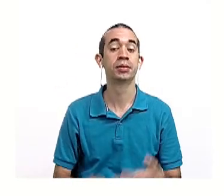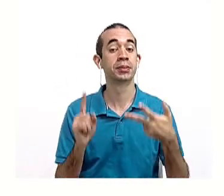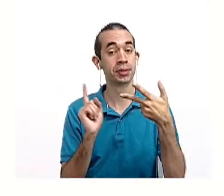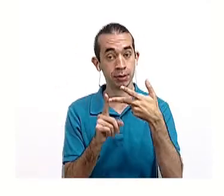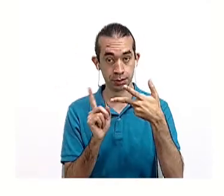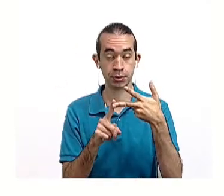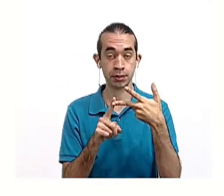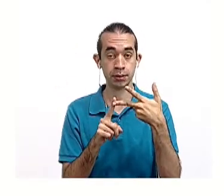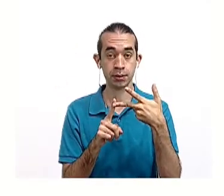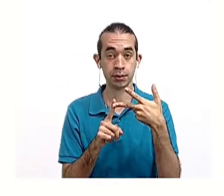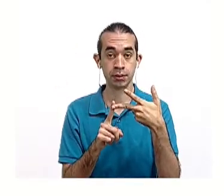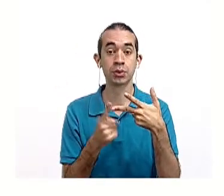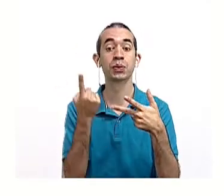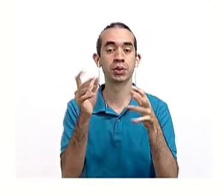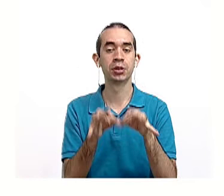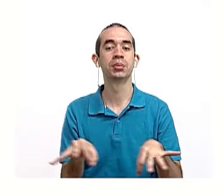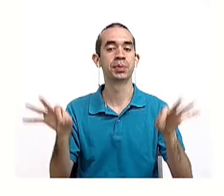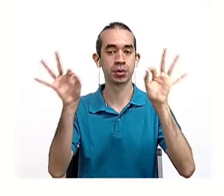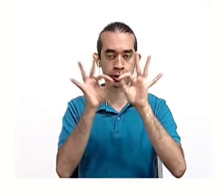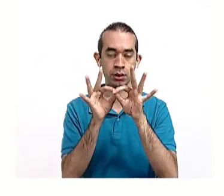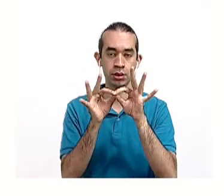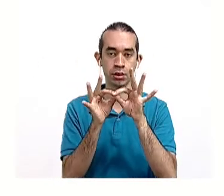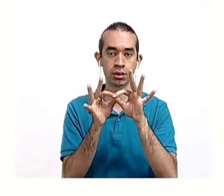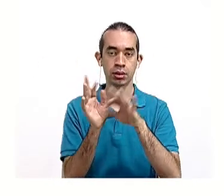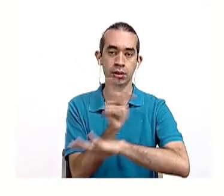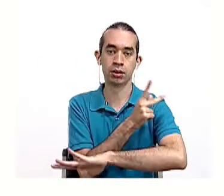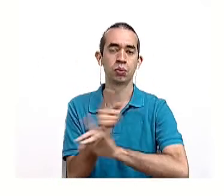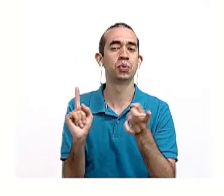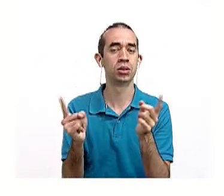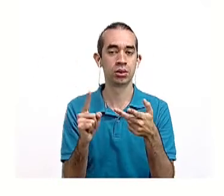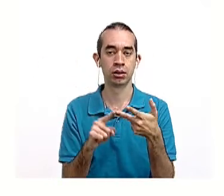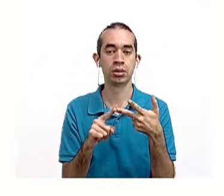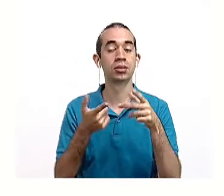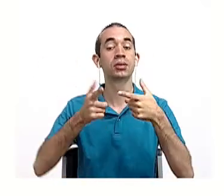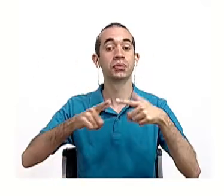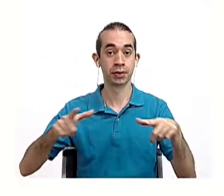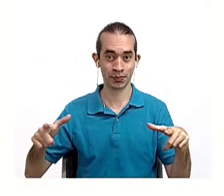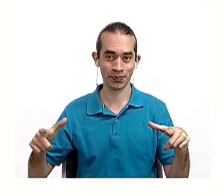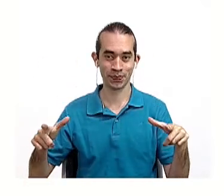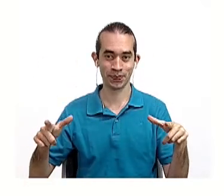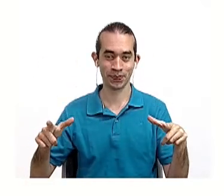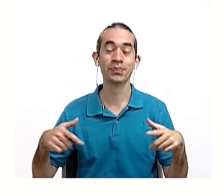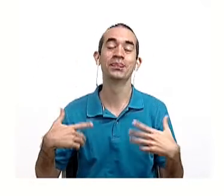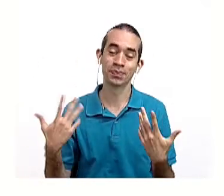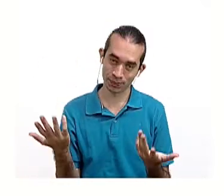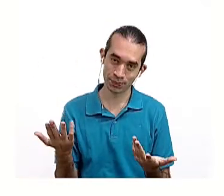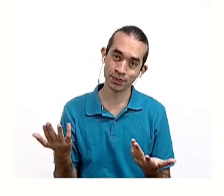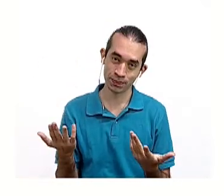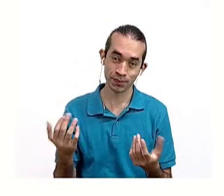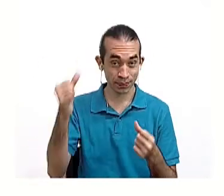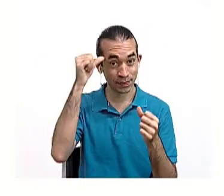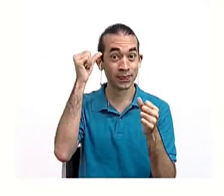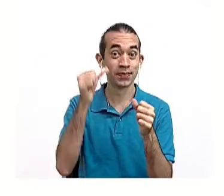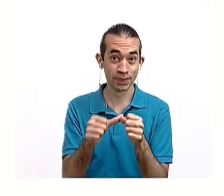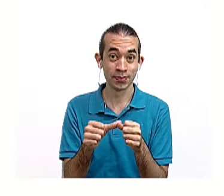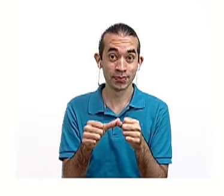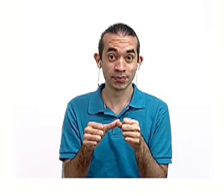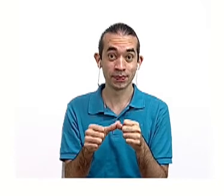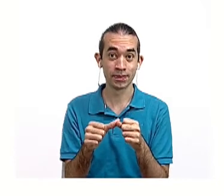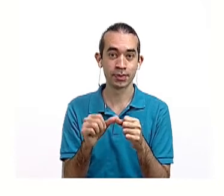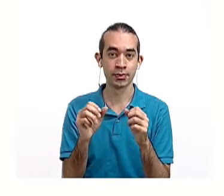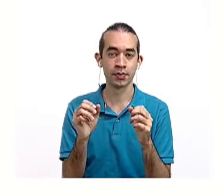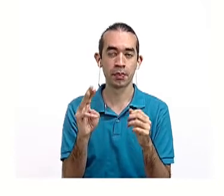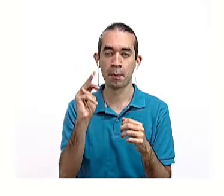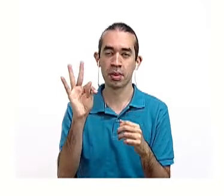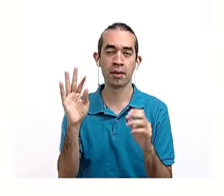También un elemento importante en la lírica va a ser el lenguaje. Sí, recuerdan, hablamos de las